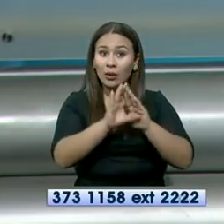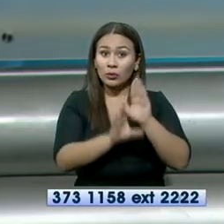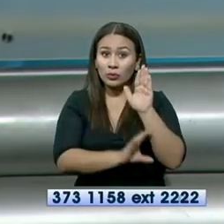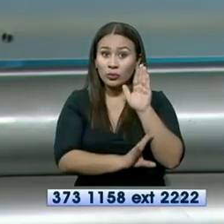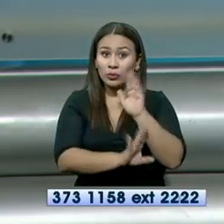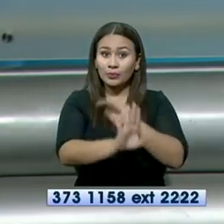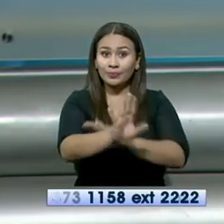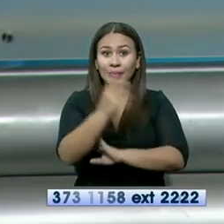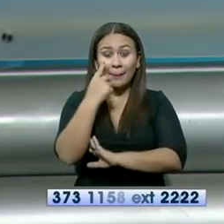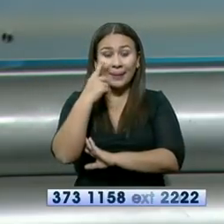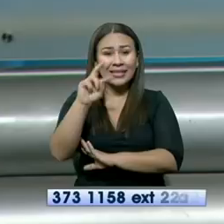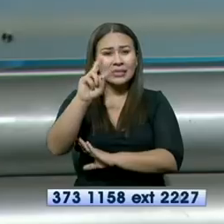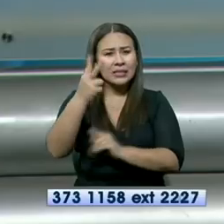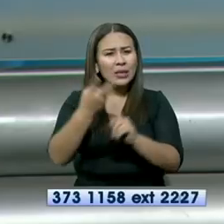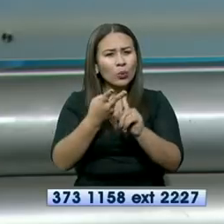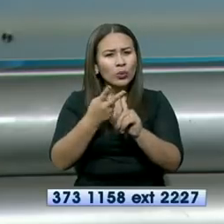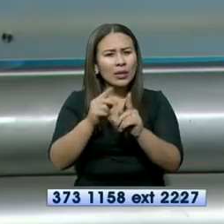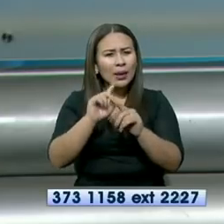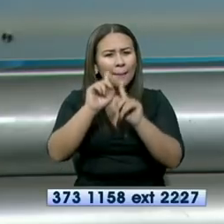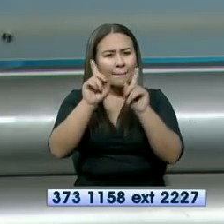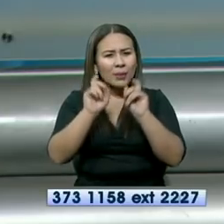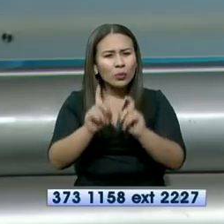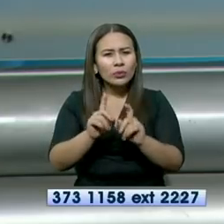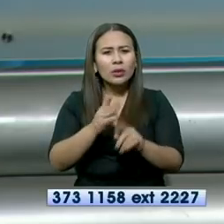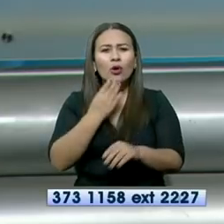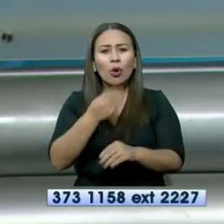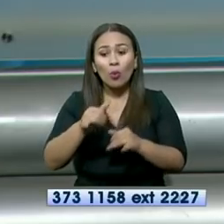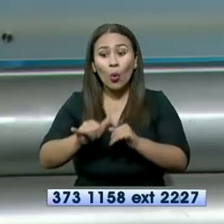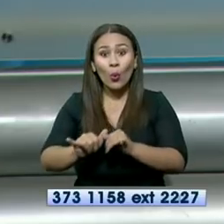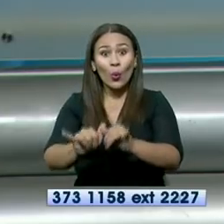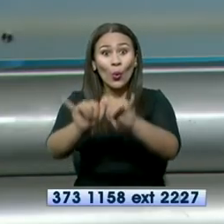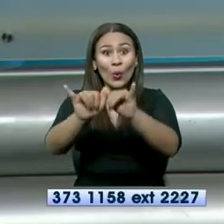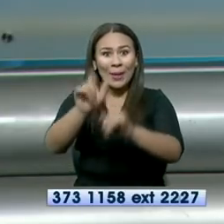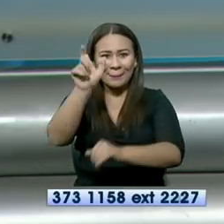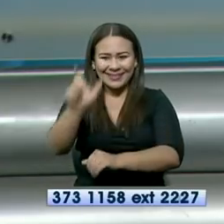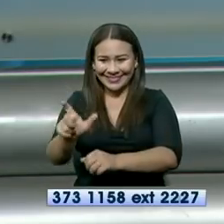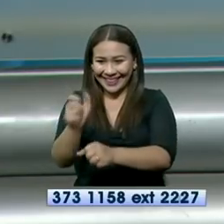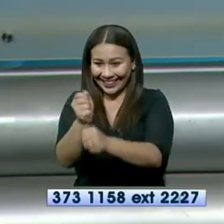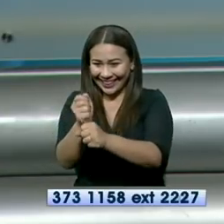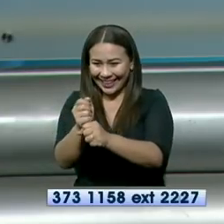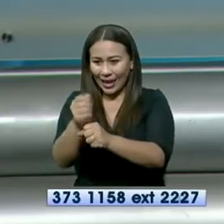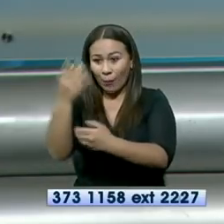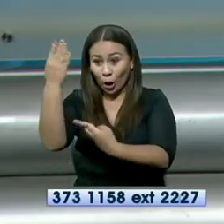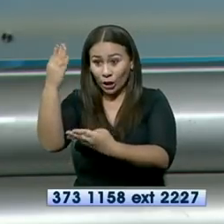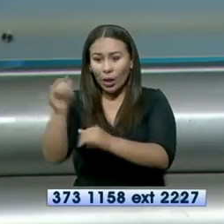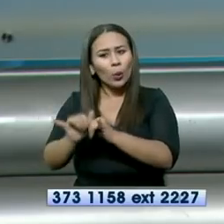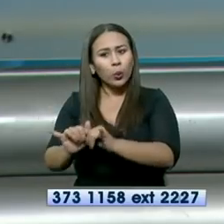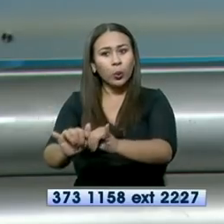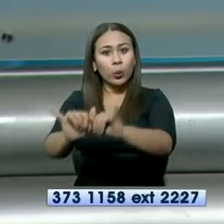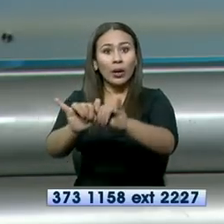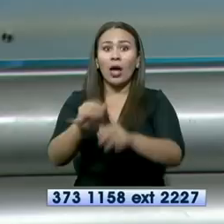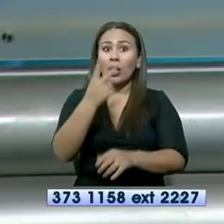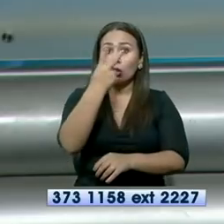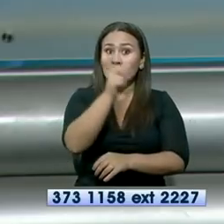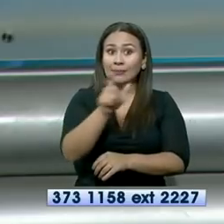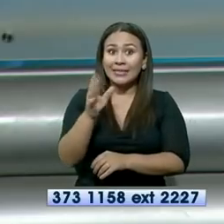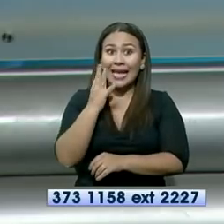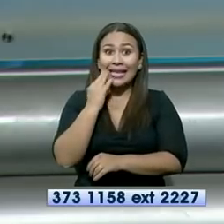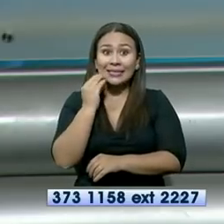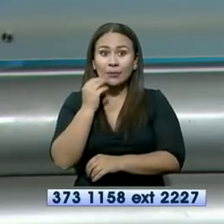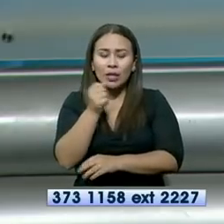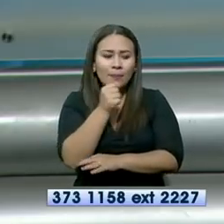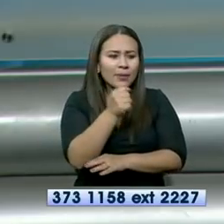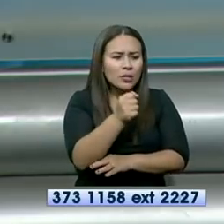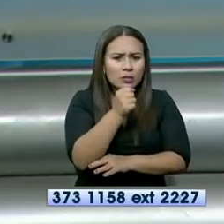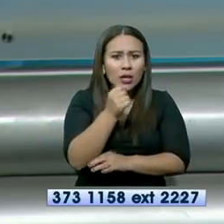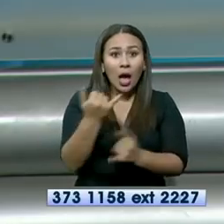pregunta está relacionada a la reelección indefinida. Dos expertos entrevistados por este servicio informativo explican